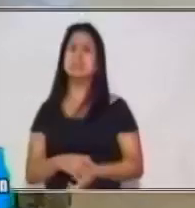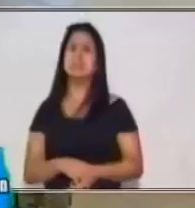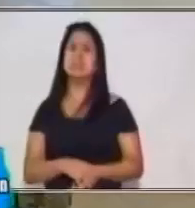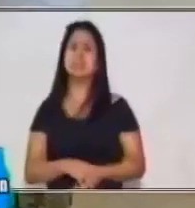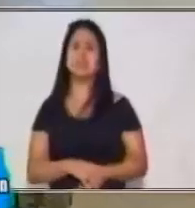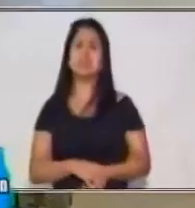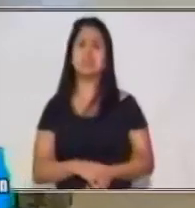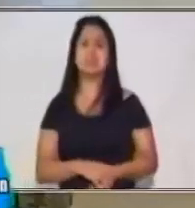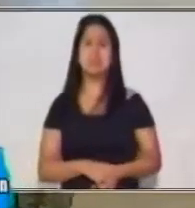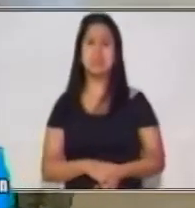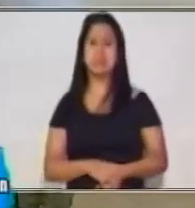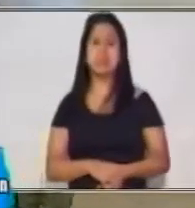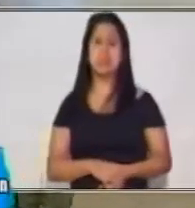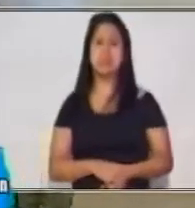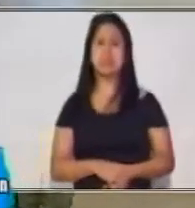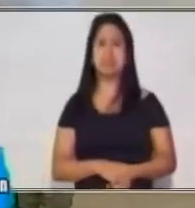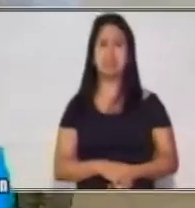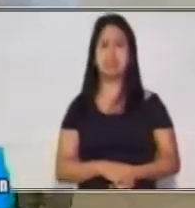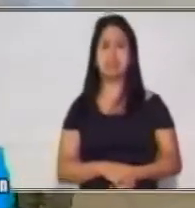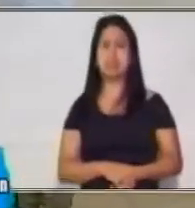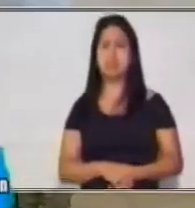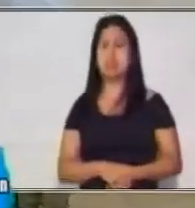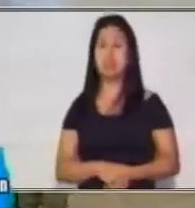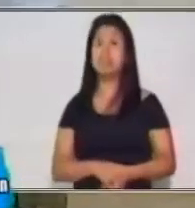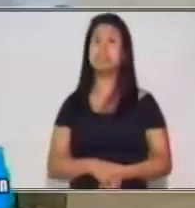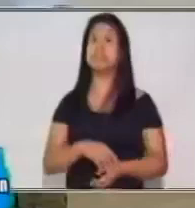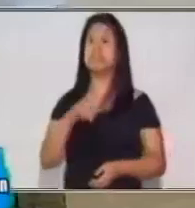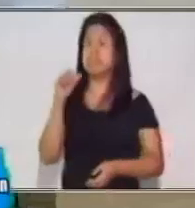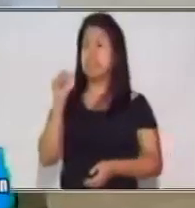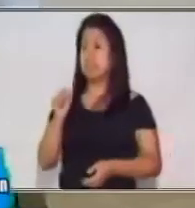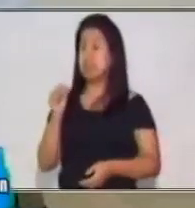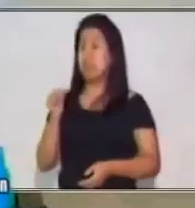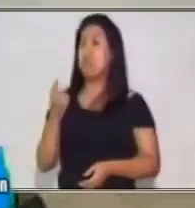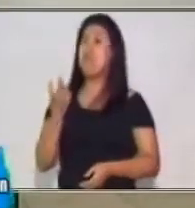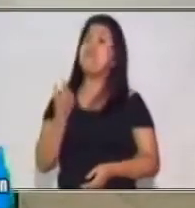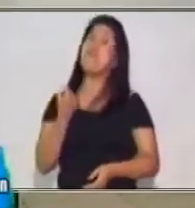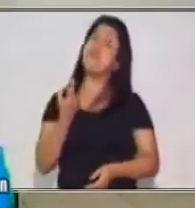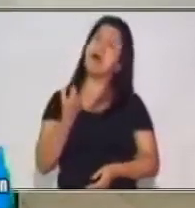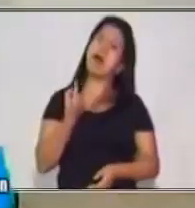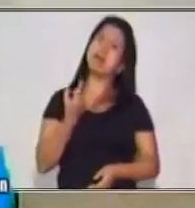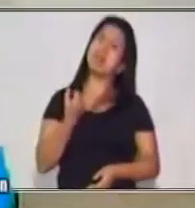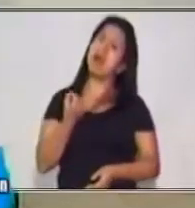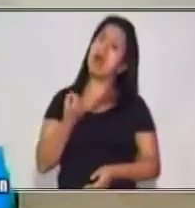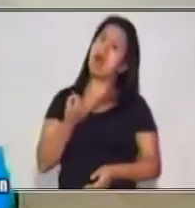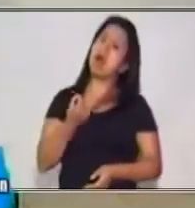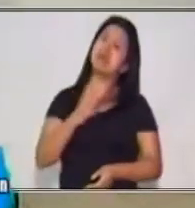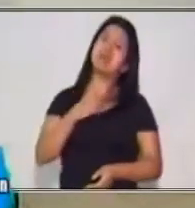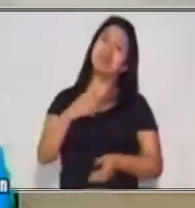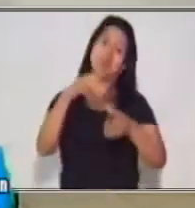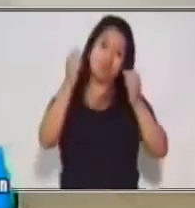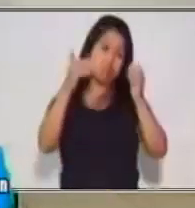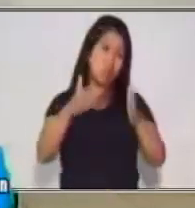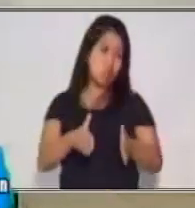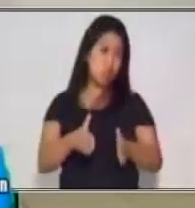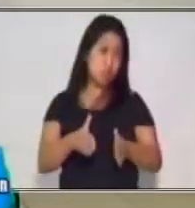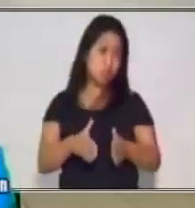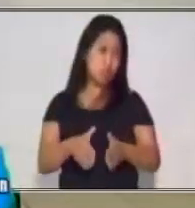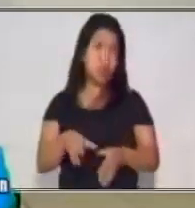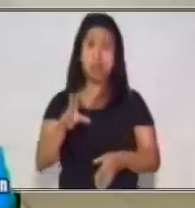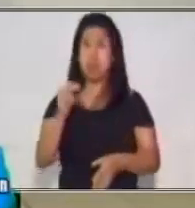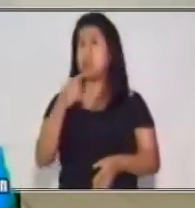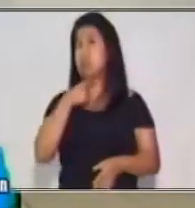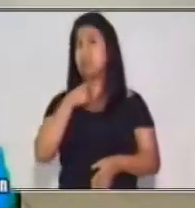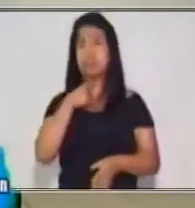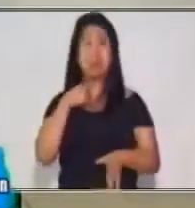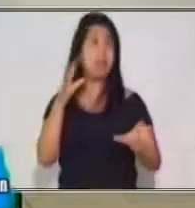¿Qué pregunta faltará? ¿Qué grupo de alumnos no es representado en este diagrama?